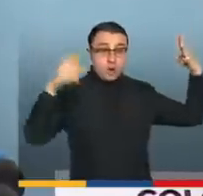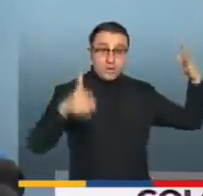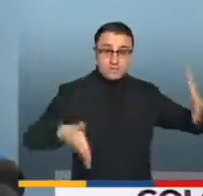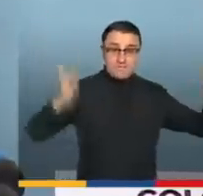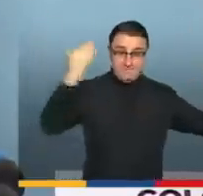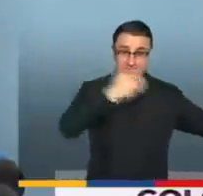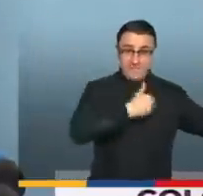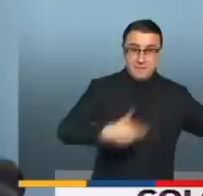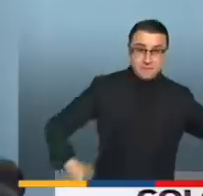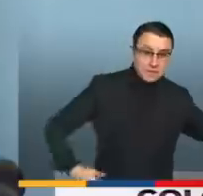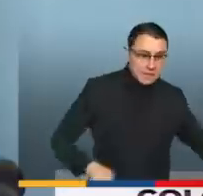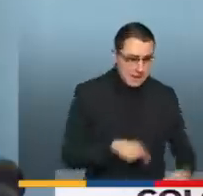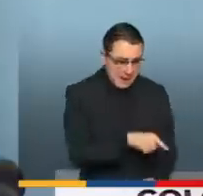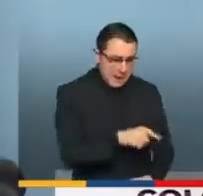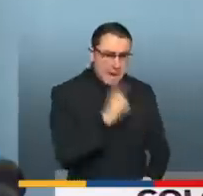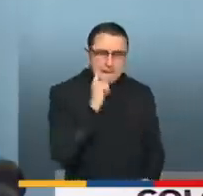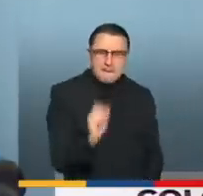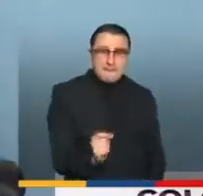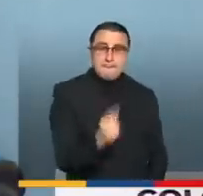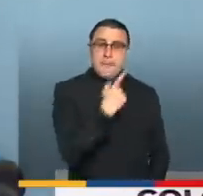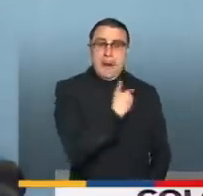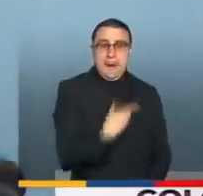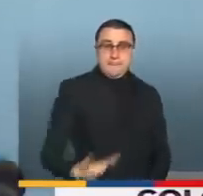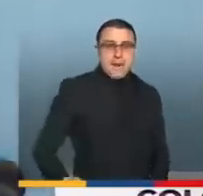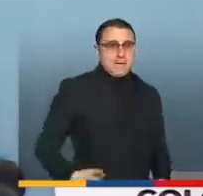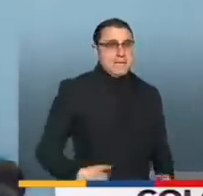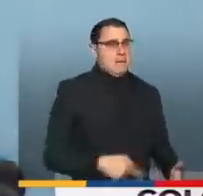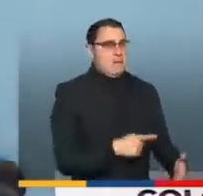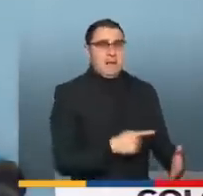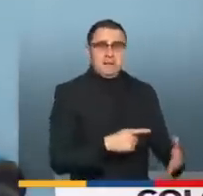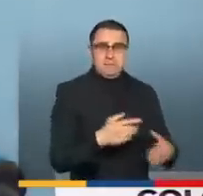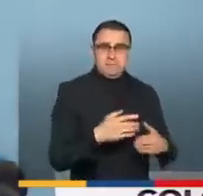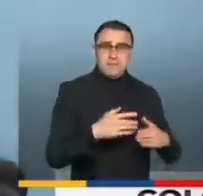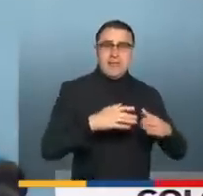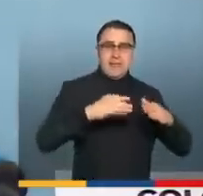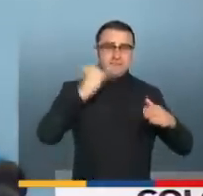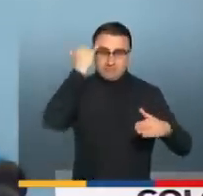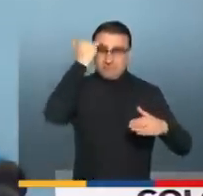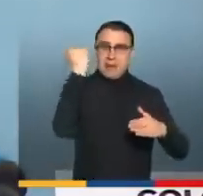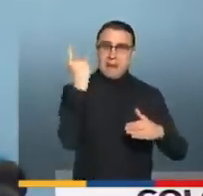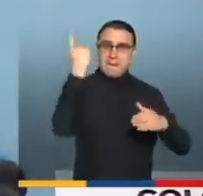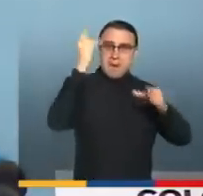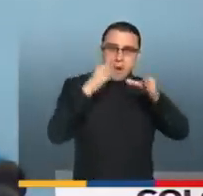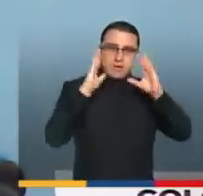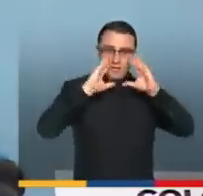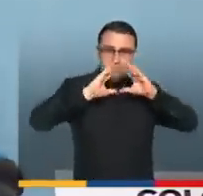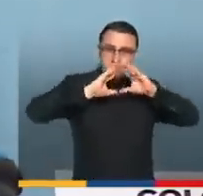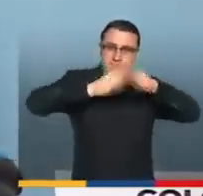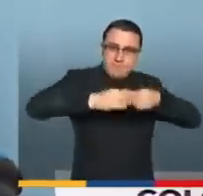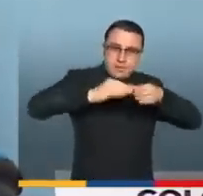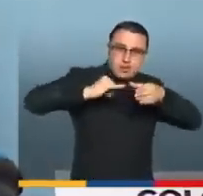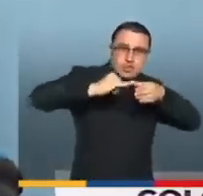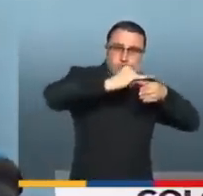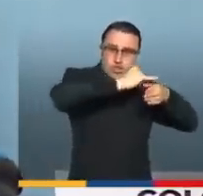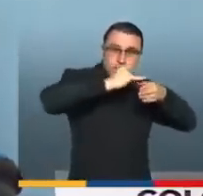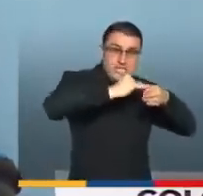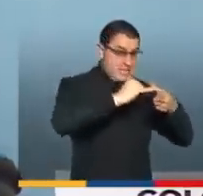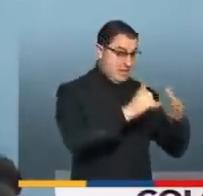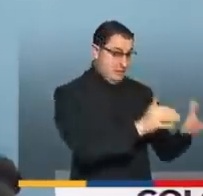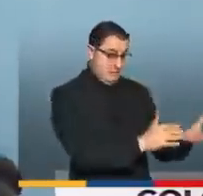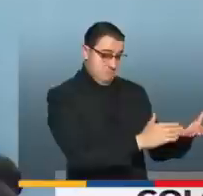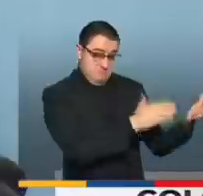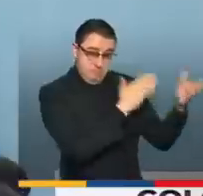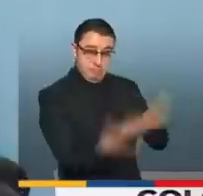presidente socialista elegido democráticamente, creo que en el mundo. Sin que pasara una